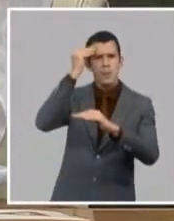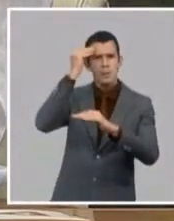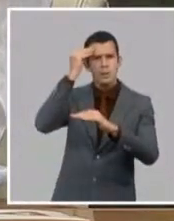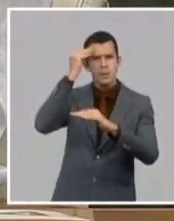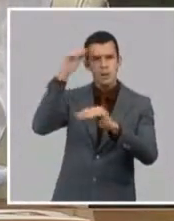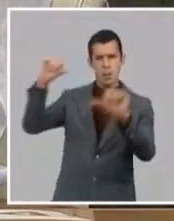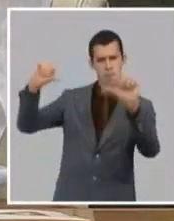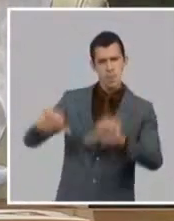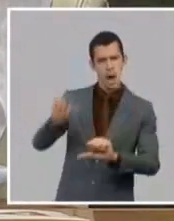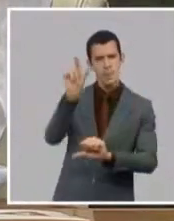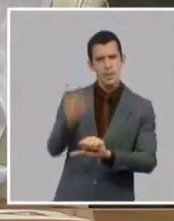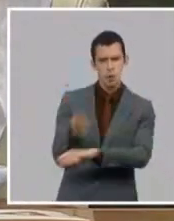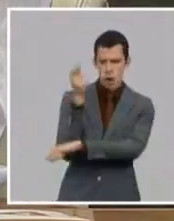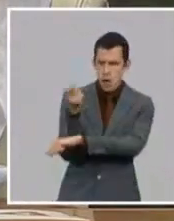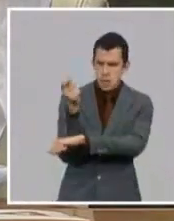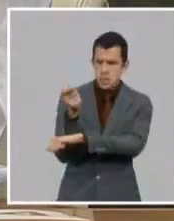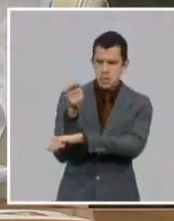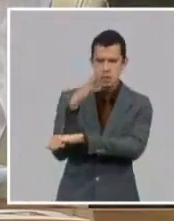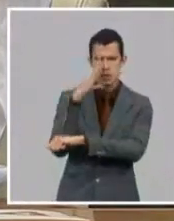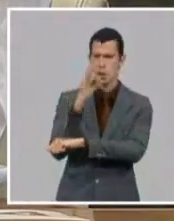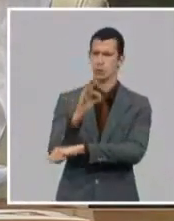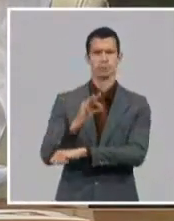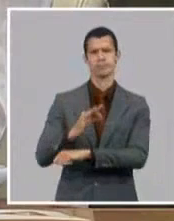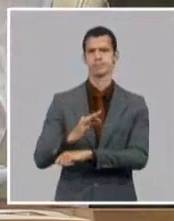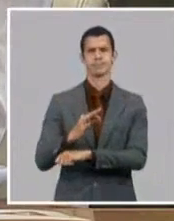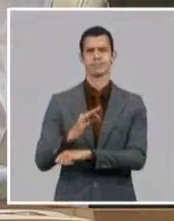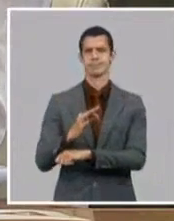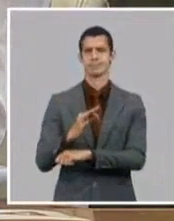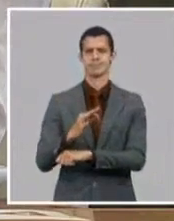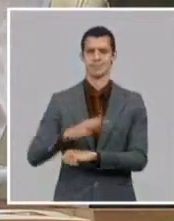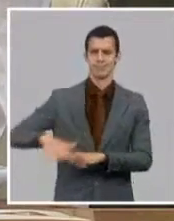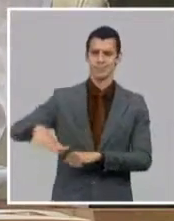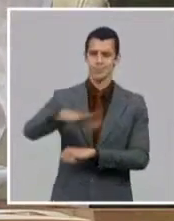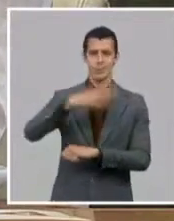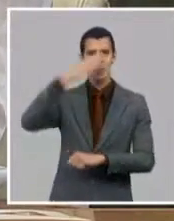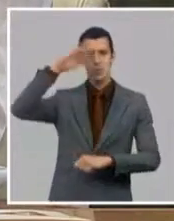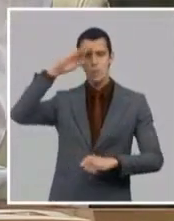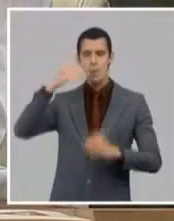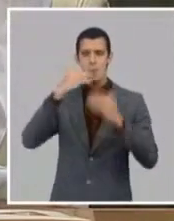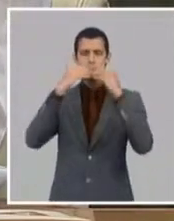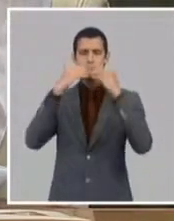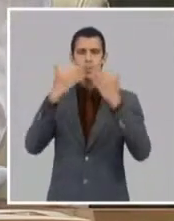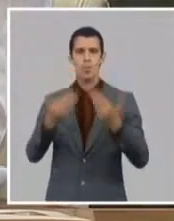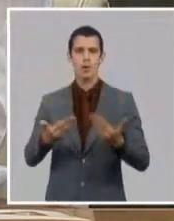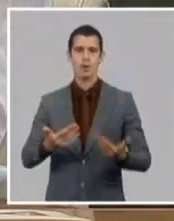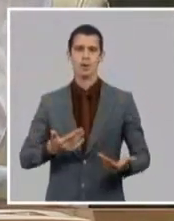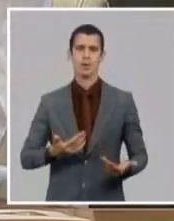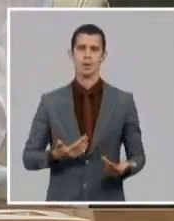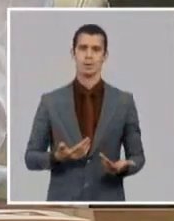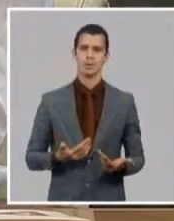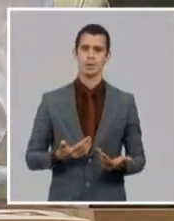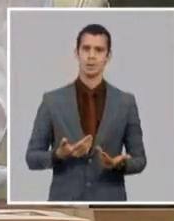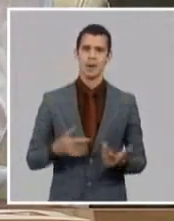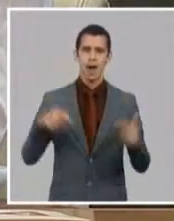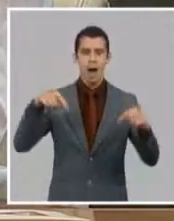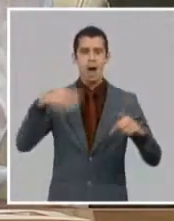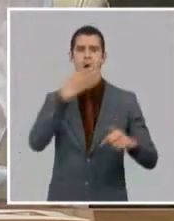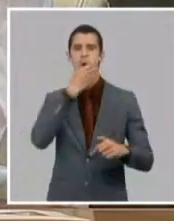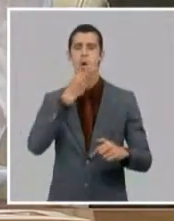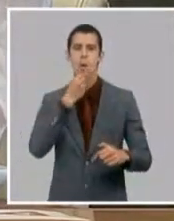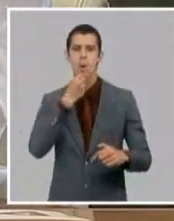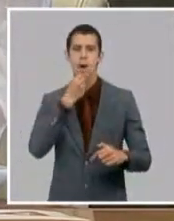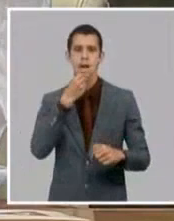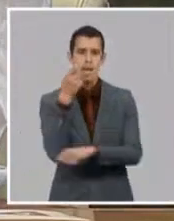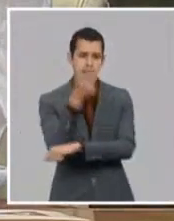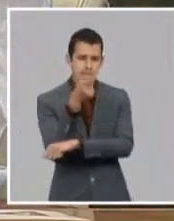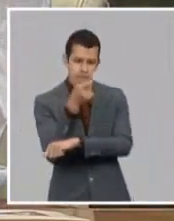una semblanza de una persona con eso? Y entonces confunden a jóvenes, confunden a pobladores de esos barrios